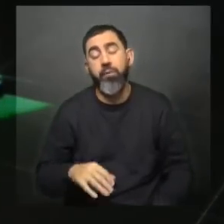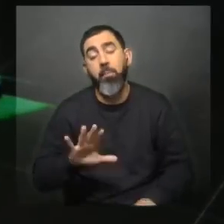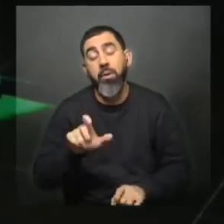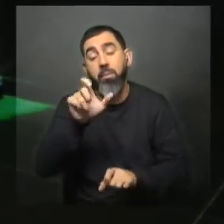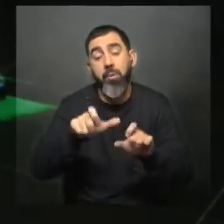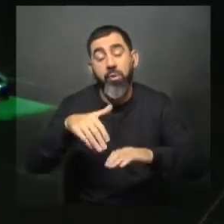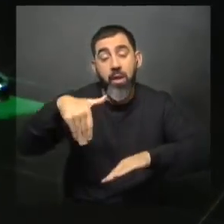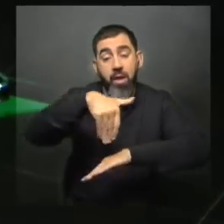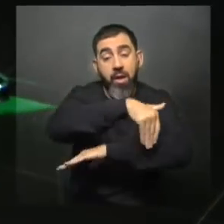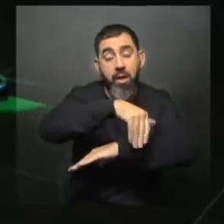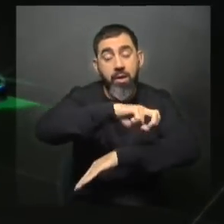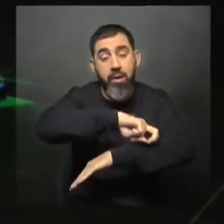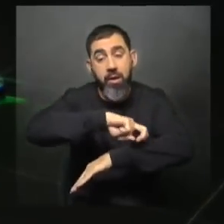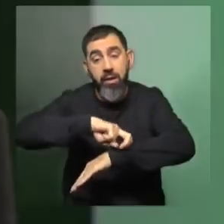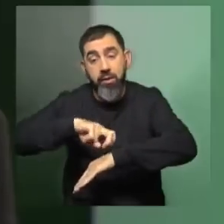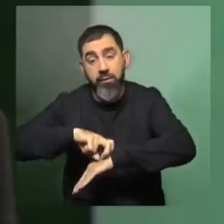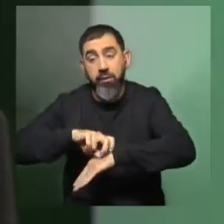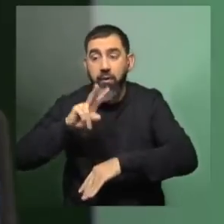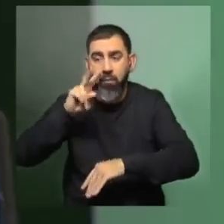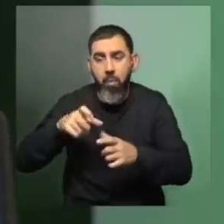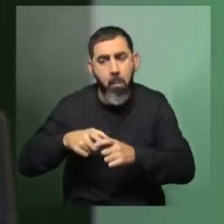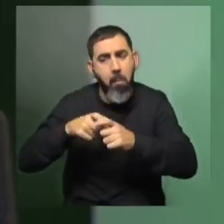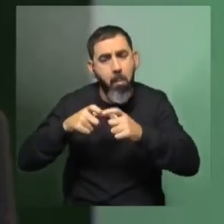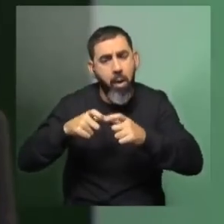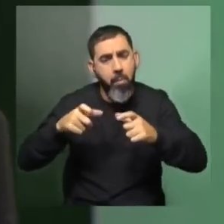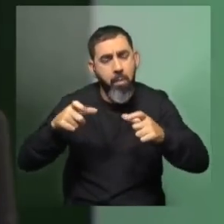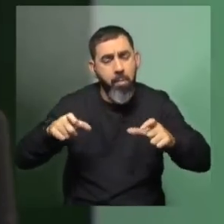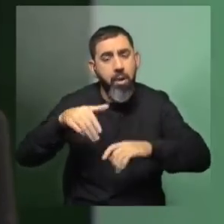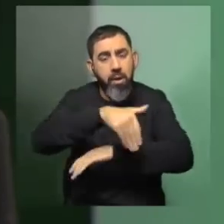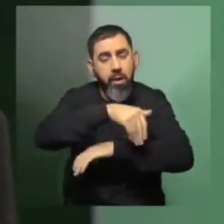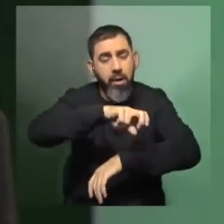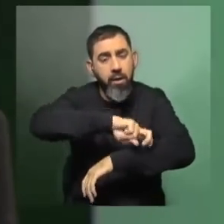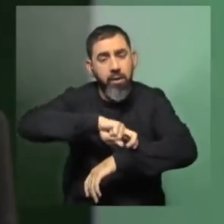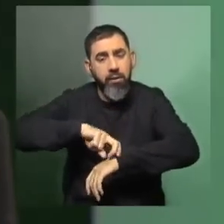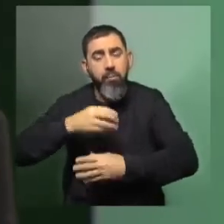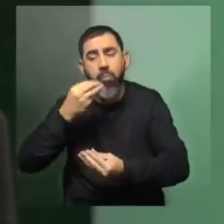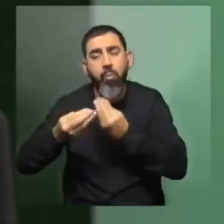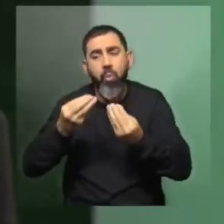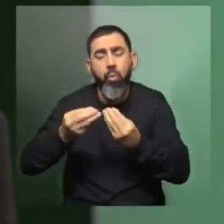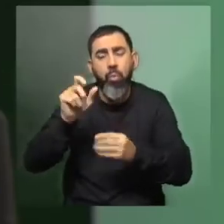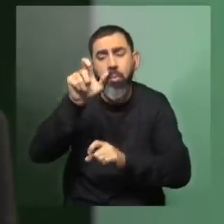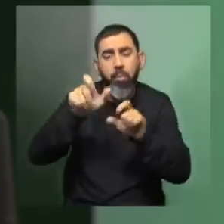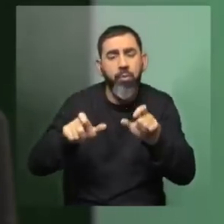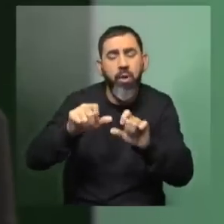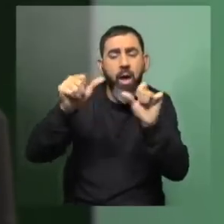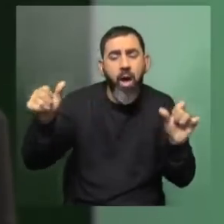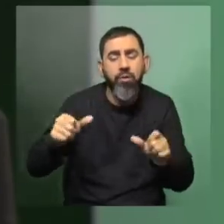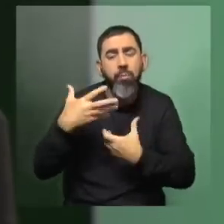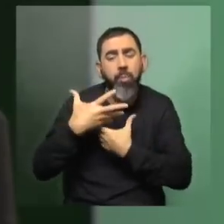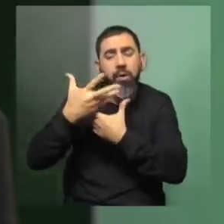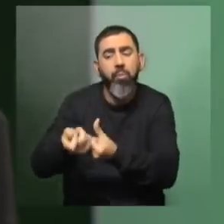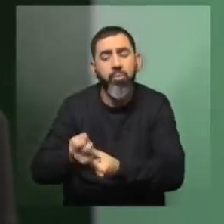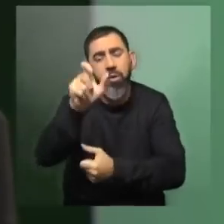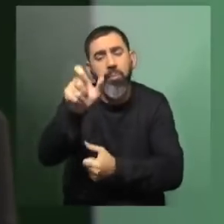en situación de calle Lamentablemente estamos viendo cada vez de calle pero cómo puede hacer el ciudadano para bueno darle una mano